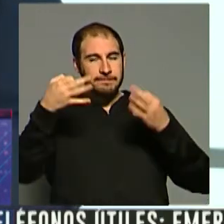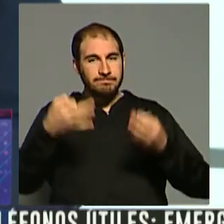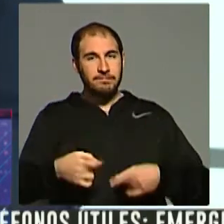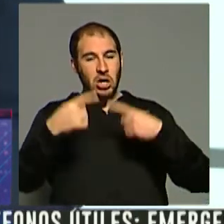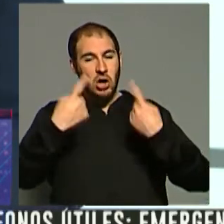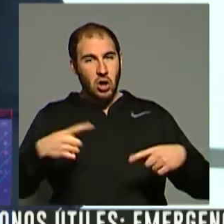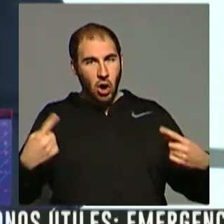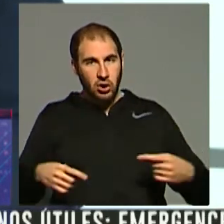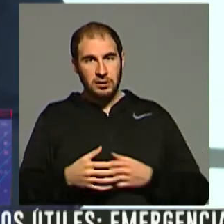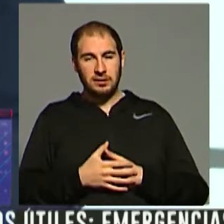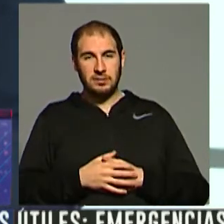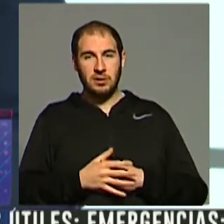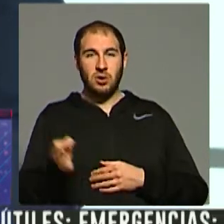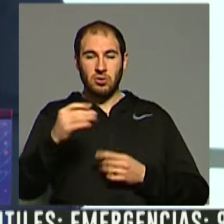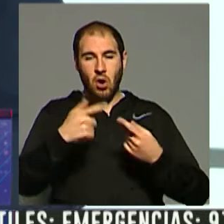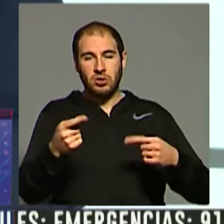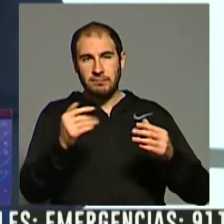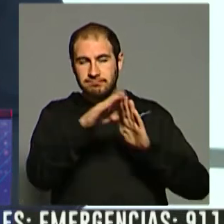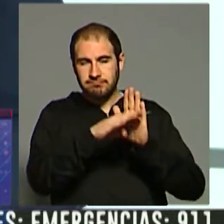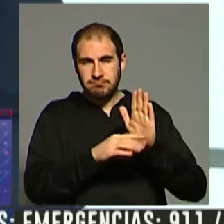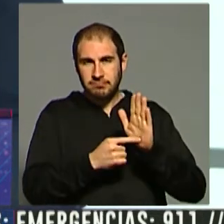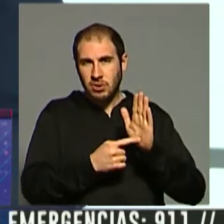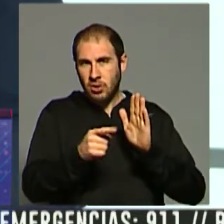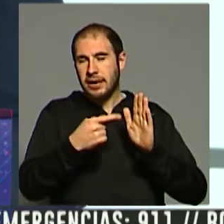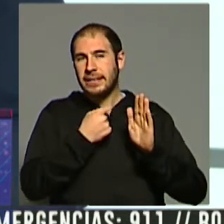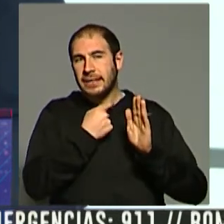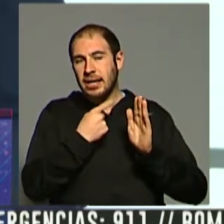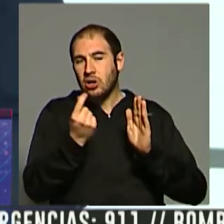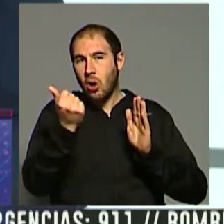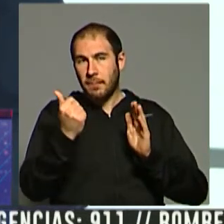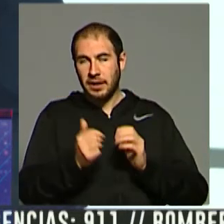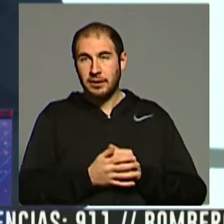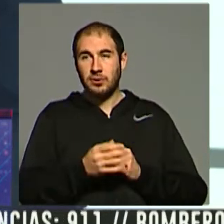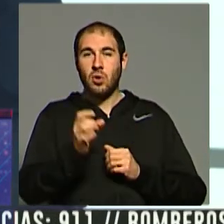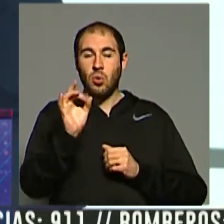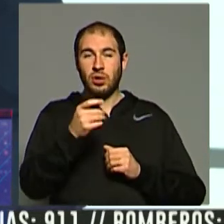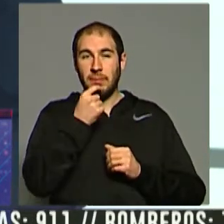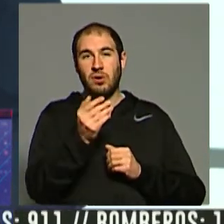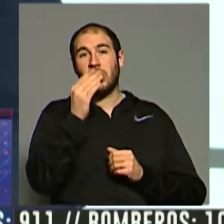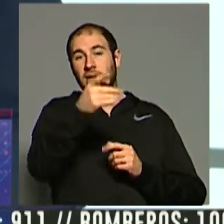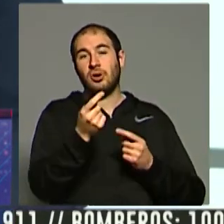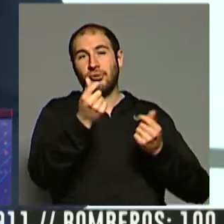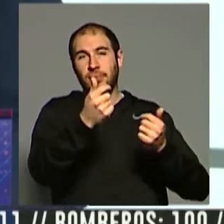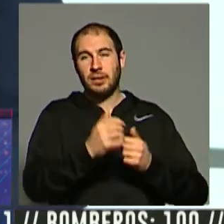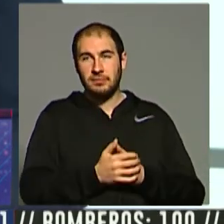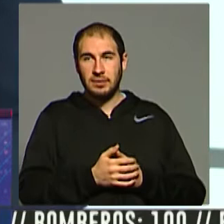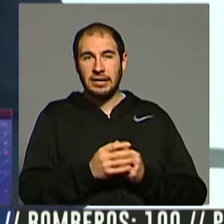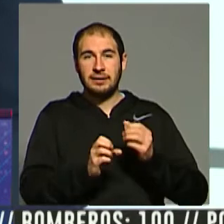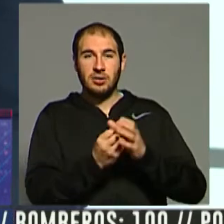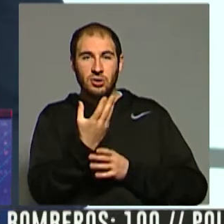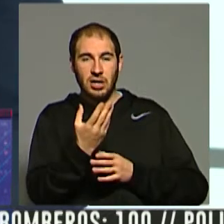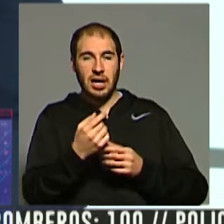producto el artículo específico que uno quiera comprar si es simplemente ir para comprar tecnología